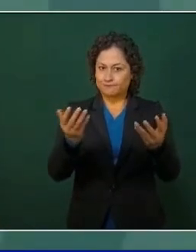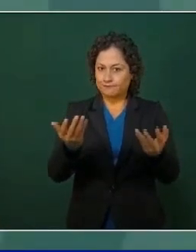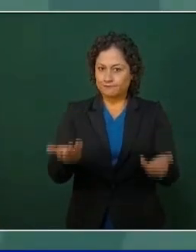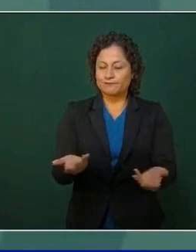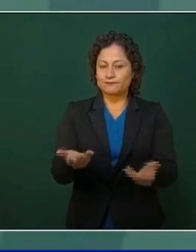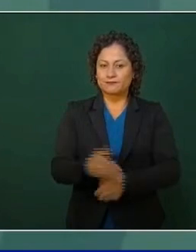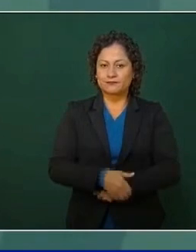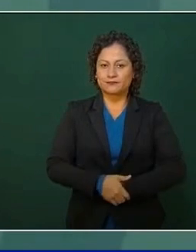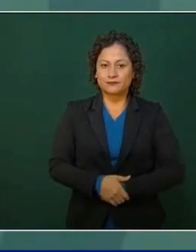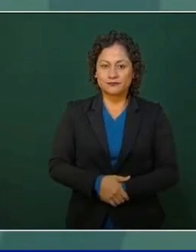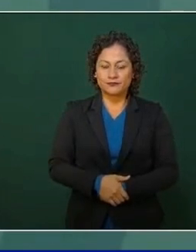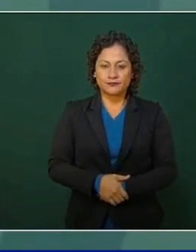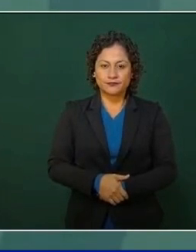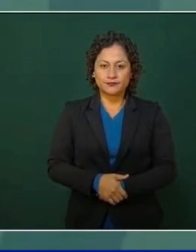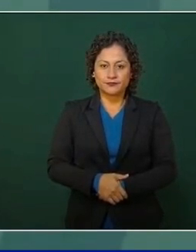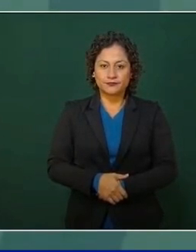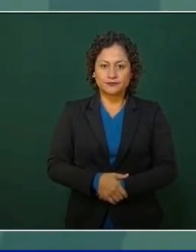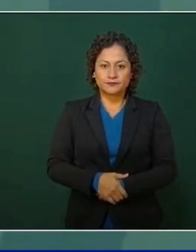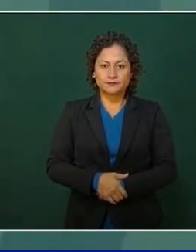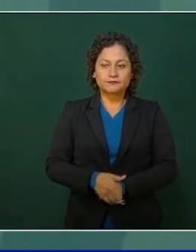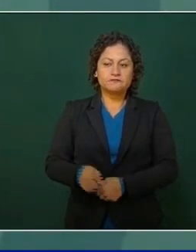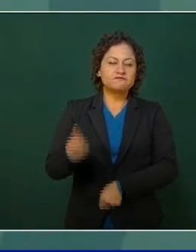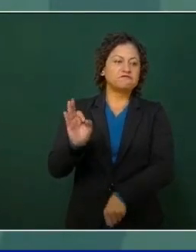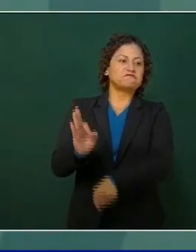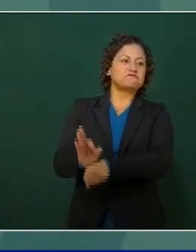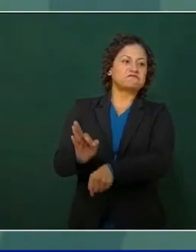cero impunidad.